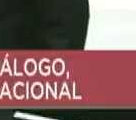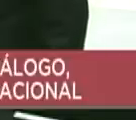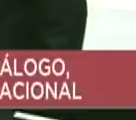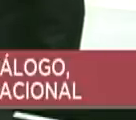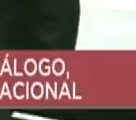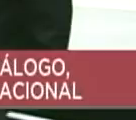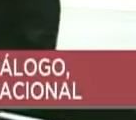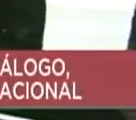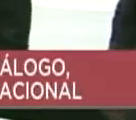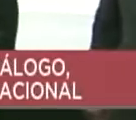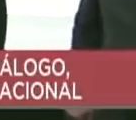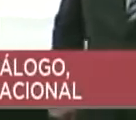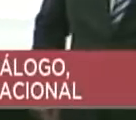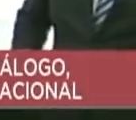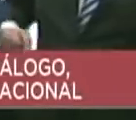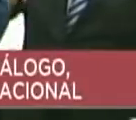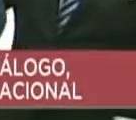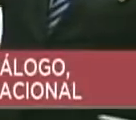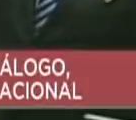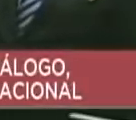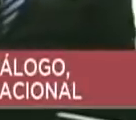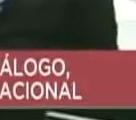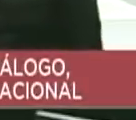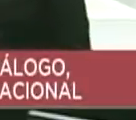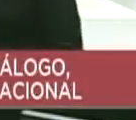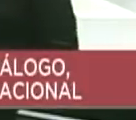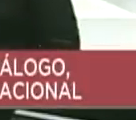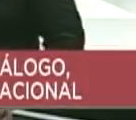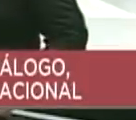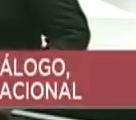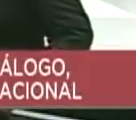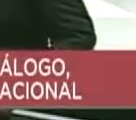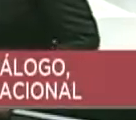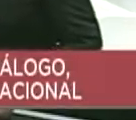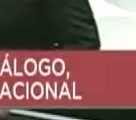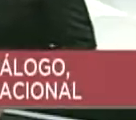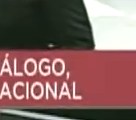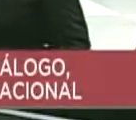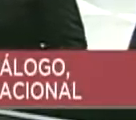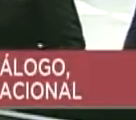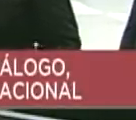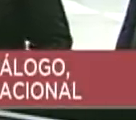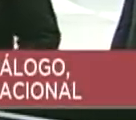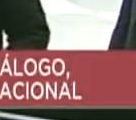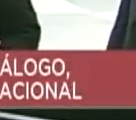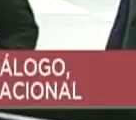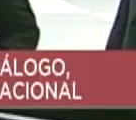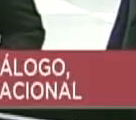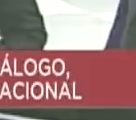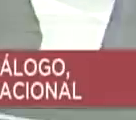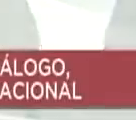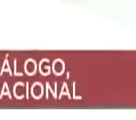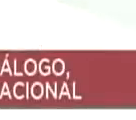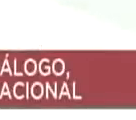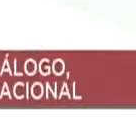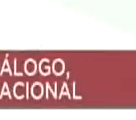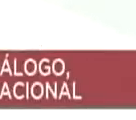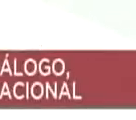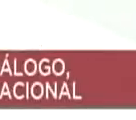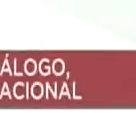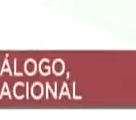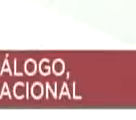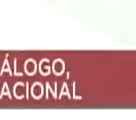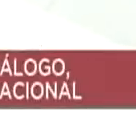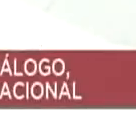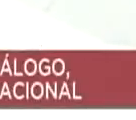diputado Javier Bertucci por el partido político El Cambio, la diputada Busi Galeano, la diputada Rudy